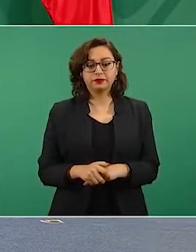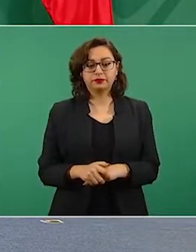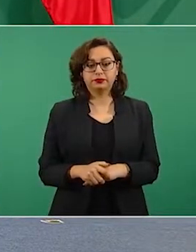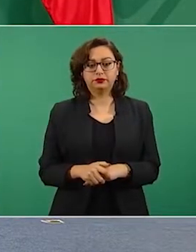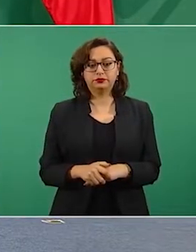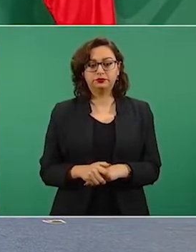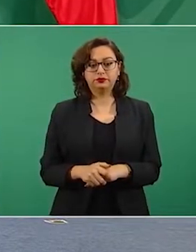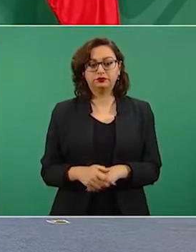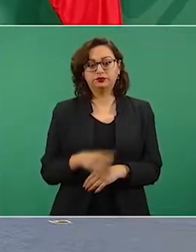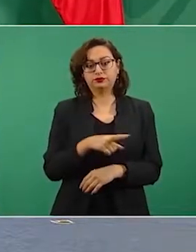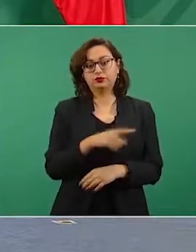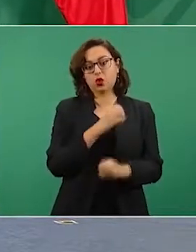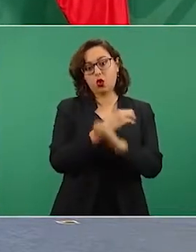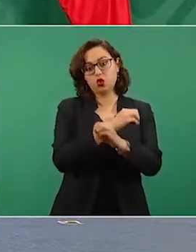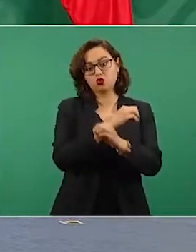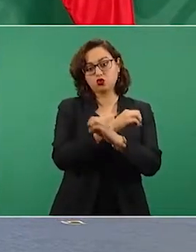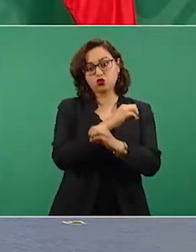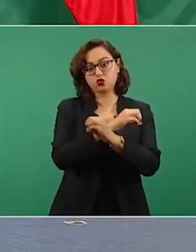Este es Oxxo.